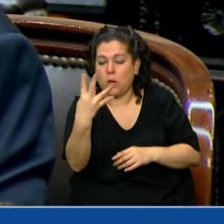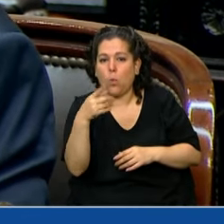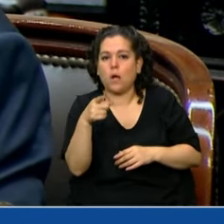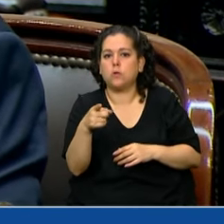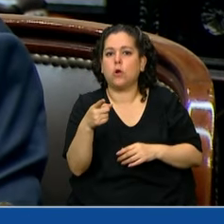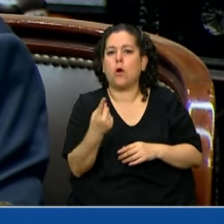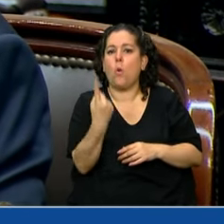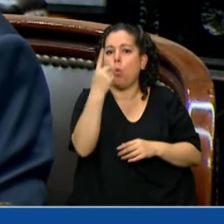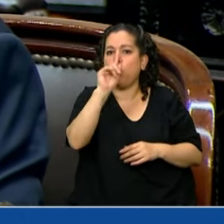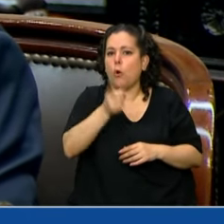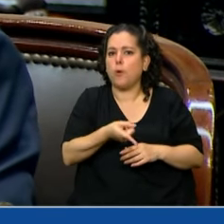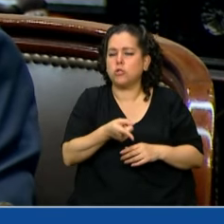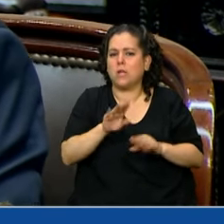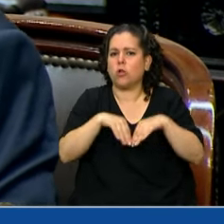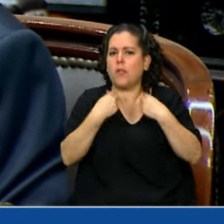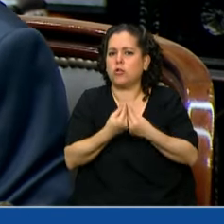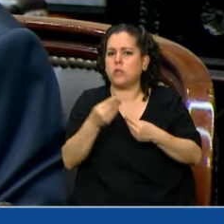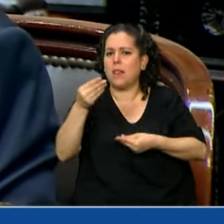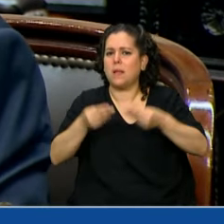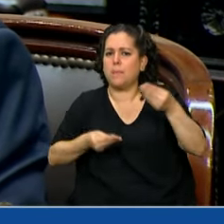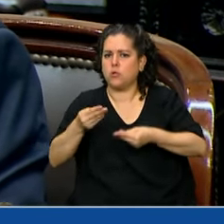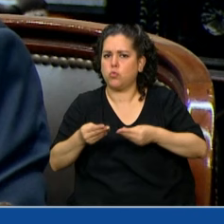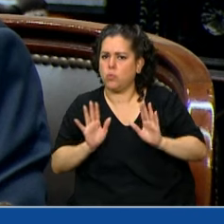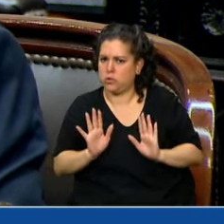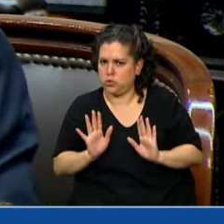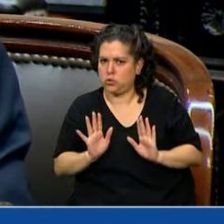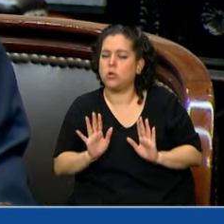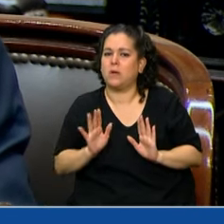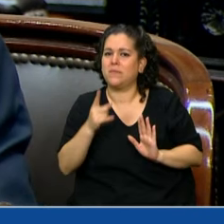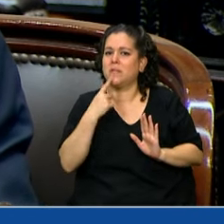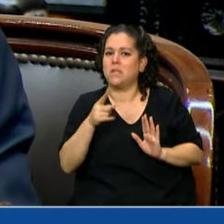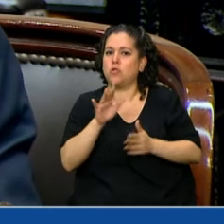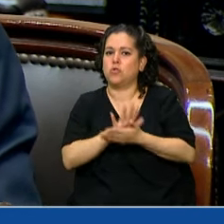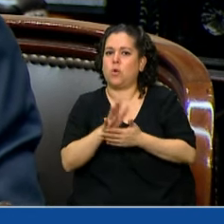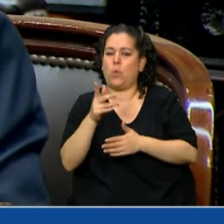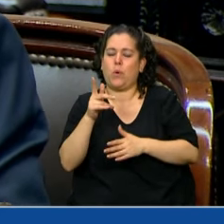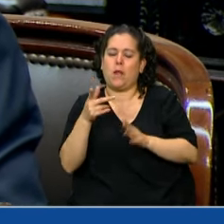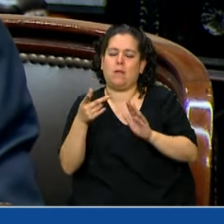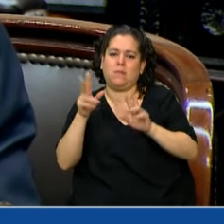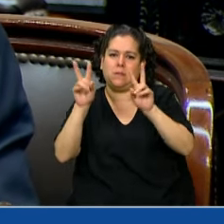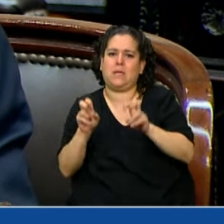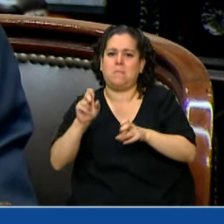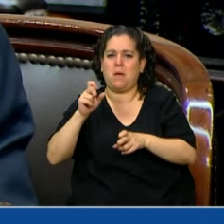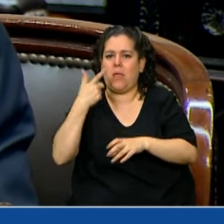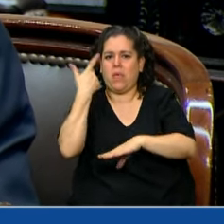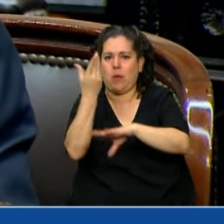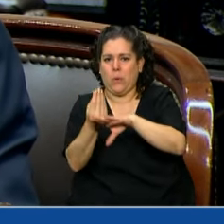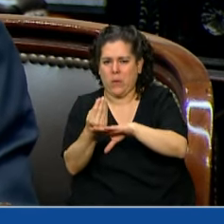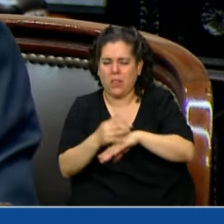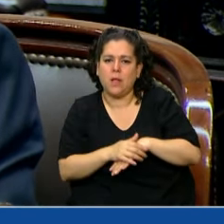asigna casi un 1% del total del presupuesto en políticas de hábitat